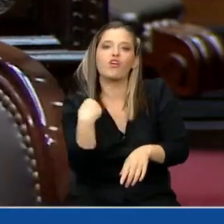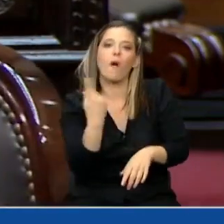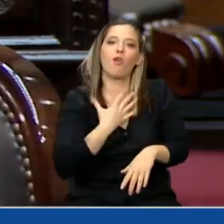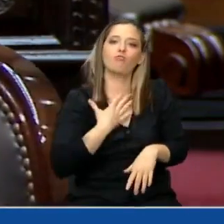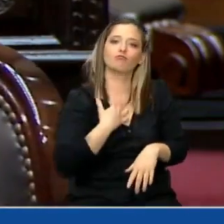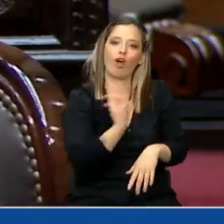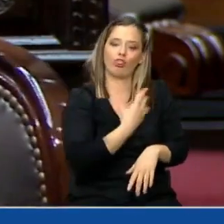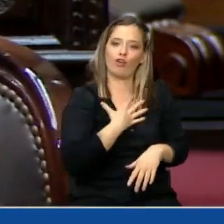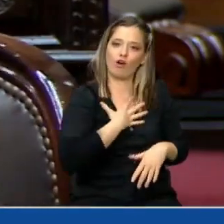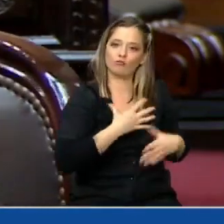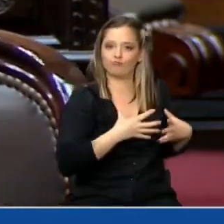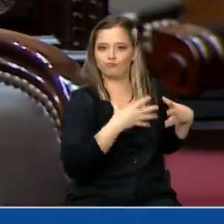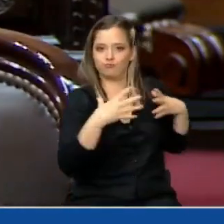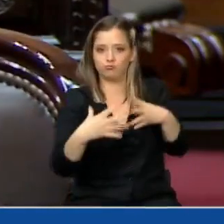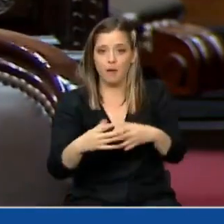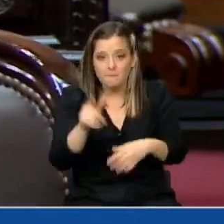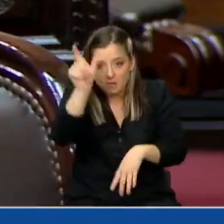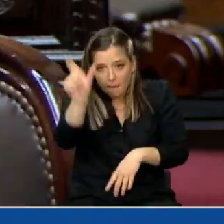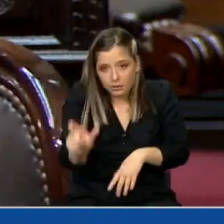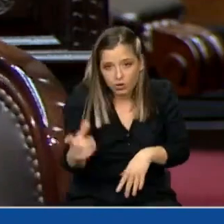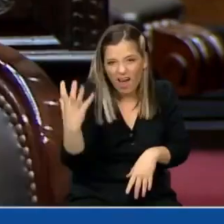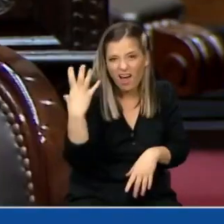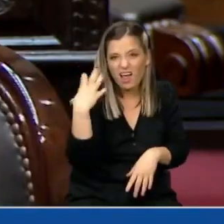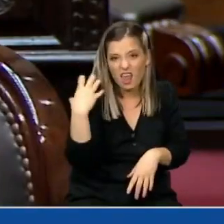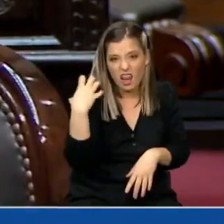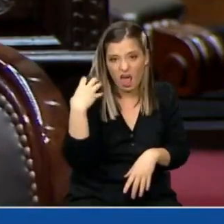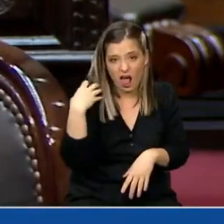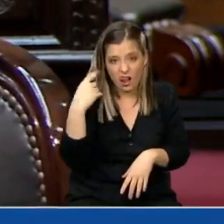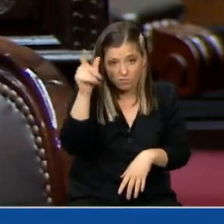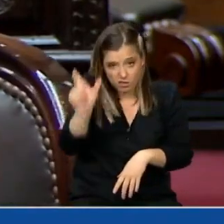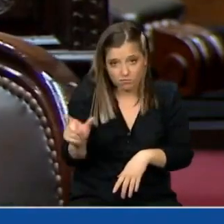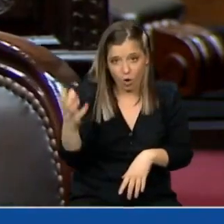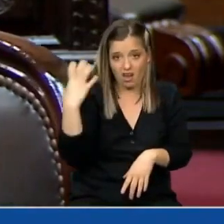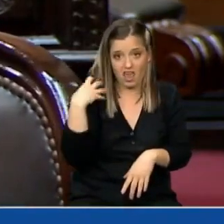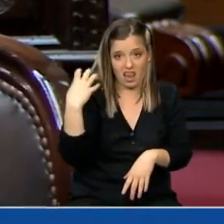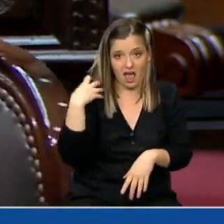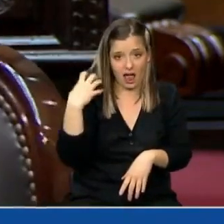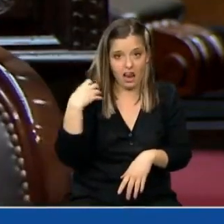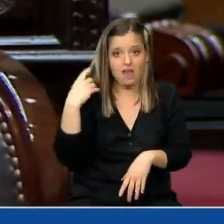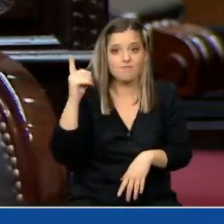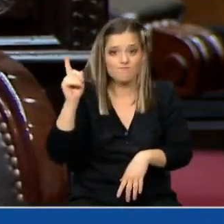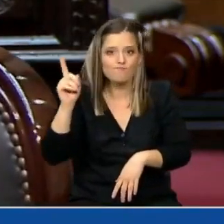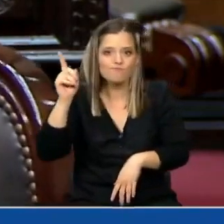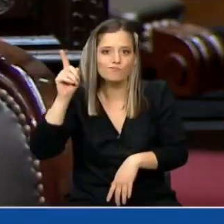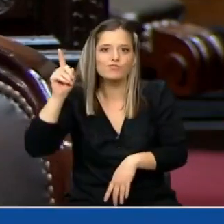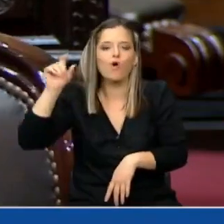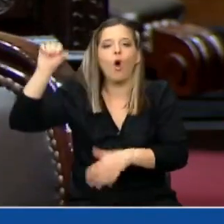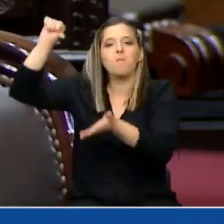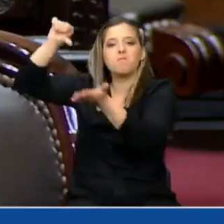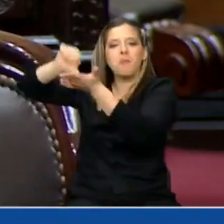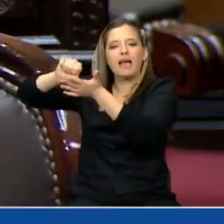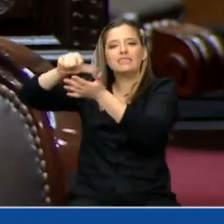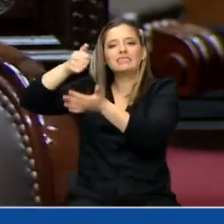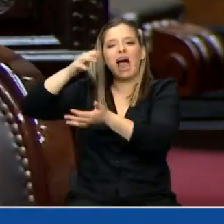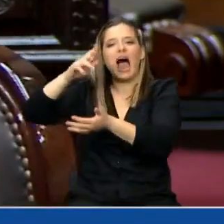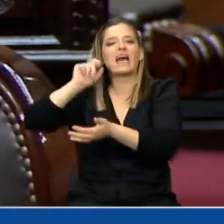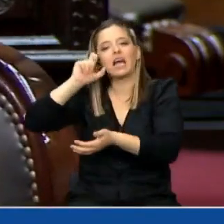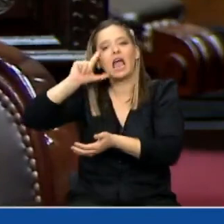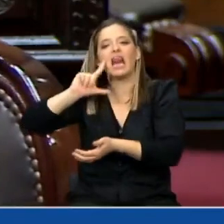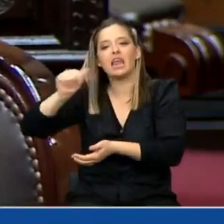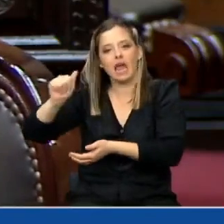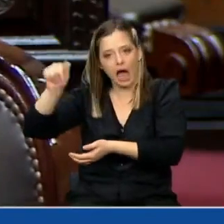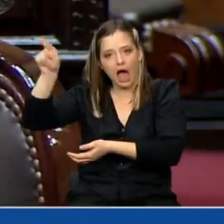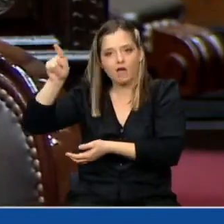paradójicamente, un general que había traído a la Argentina métodos de tortura de Argelia que